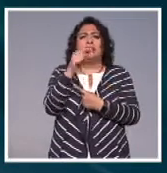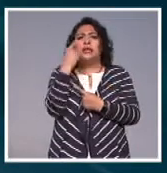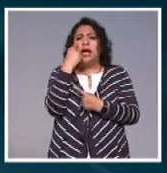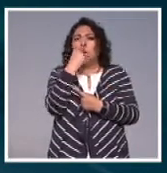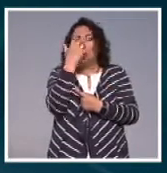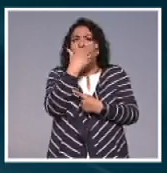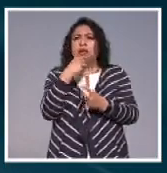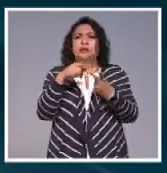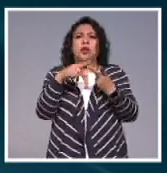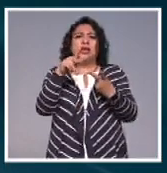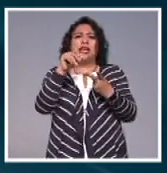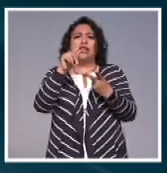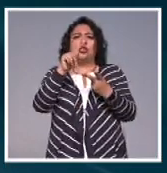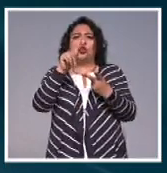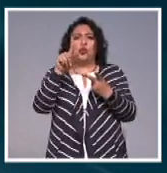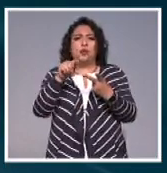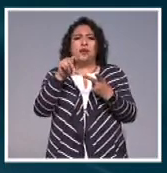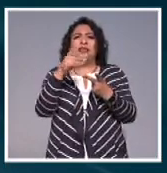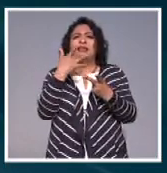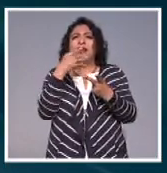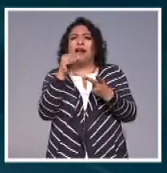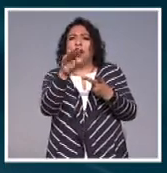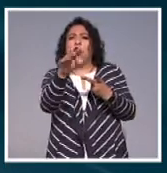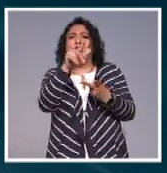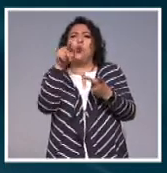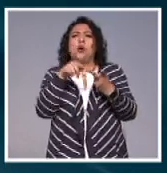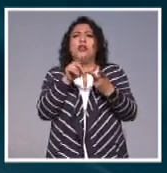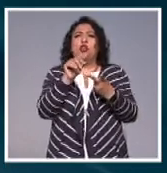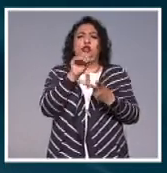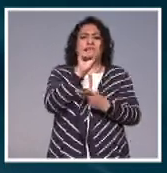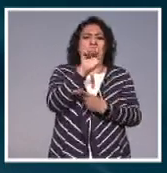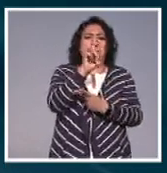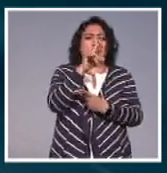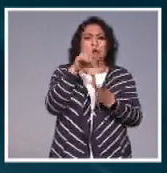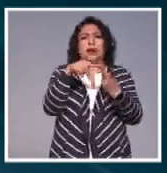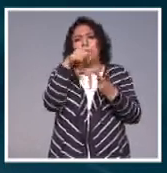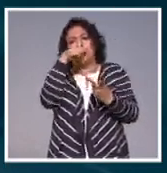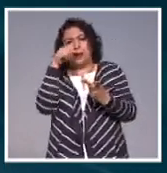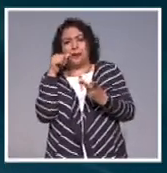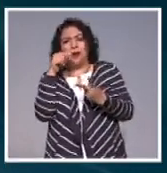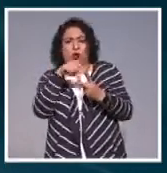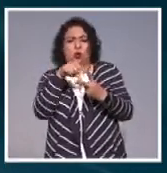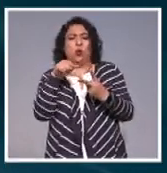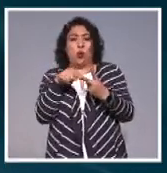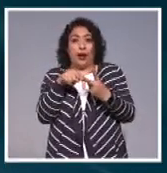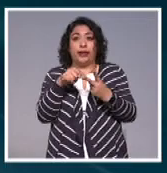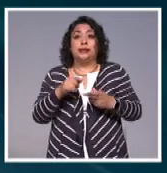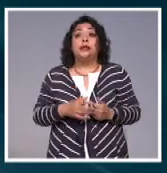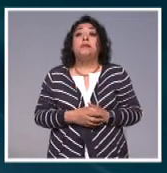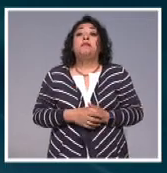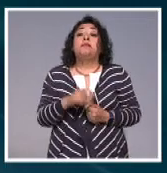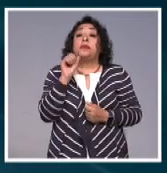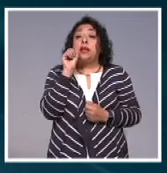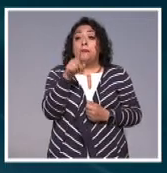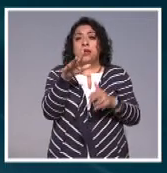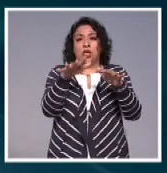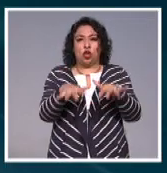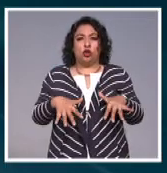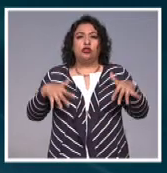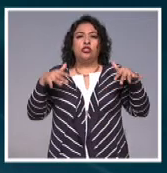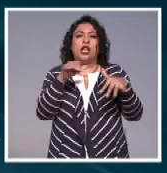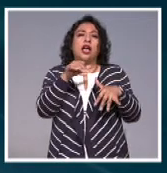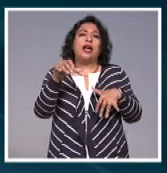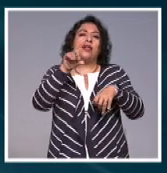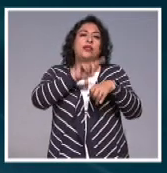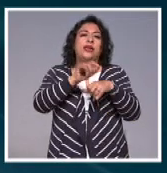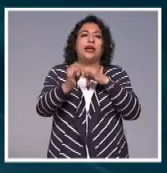y Katsumi y el Dragón, que tendrán funciones en los teatros Sergio Magaña y Benito Juárez, respectivamente. Así como los conciertos con